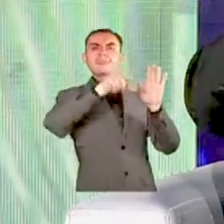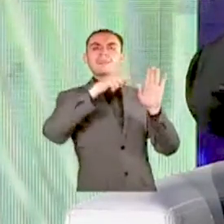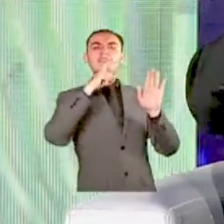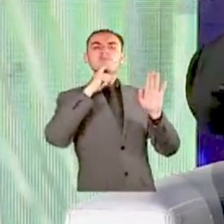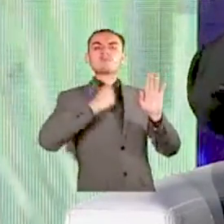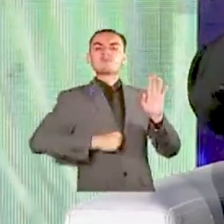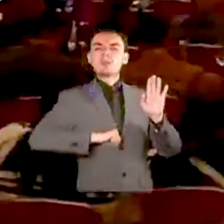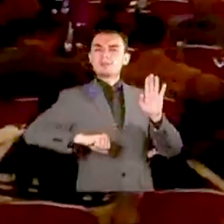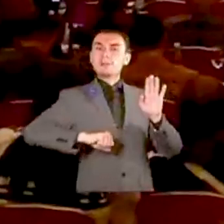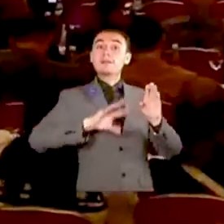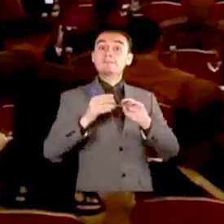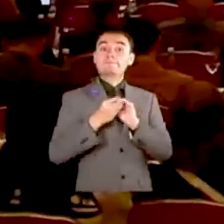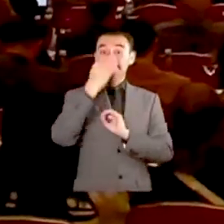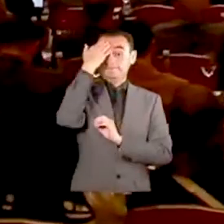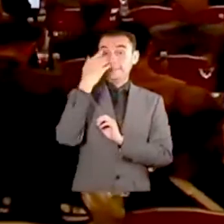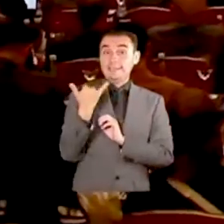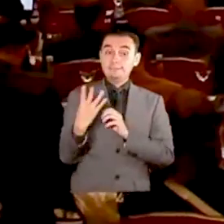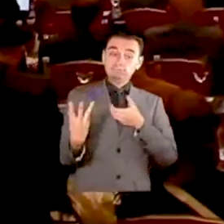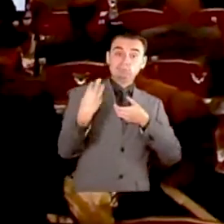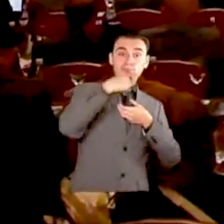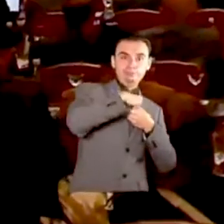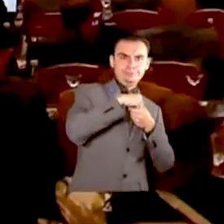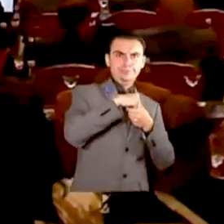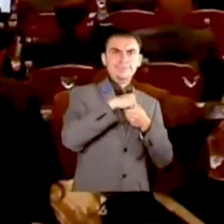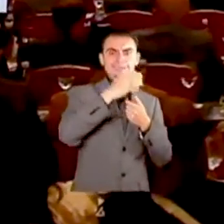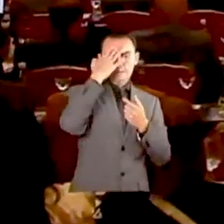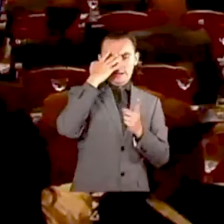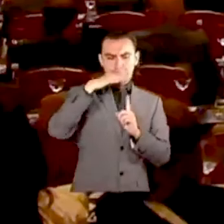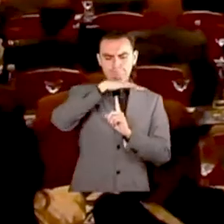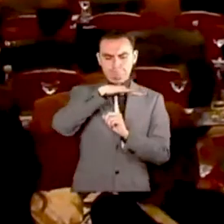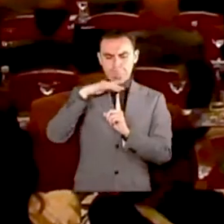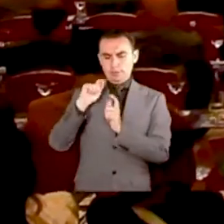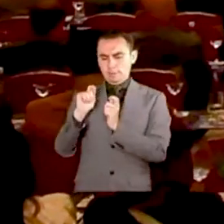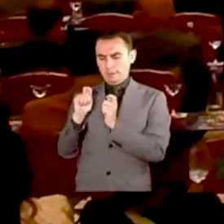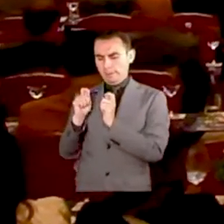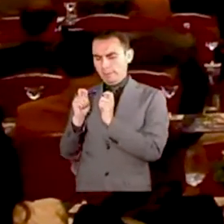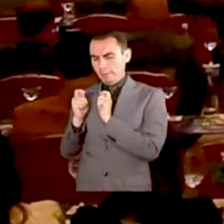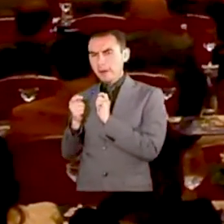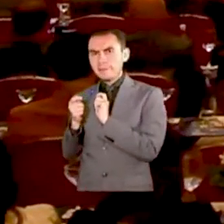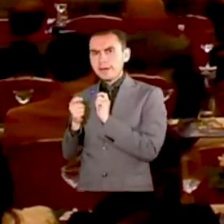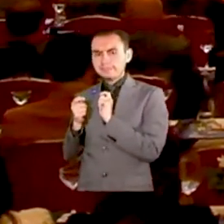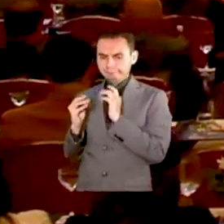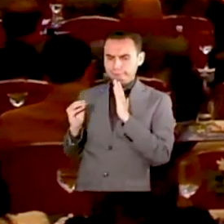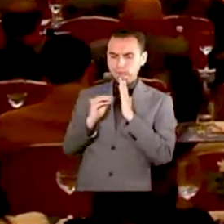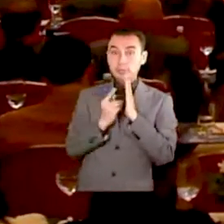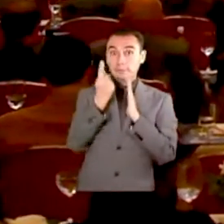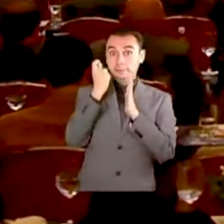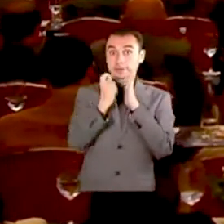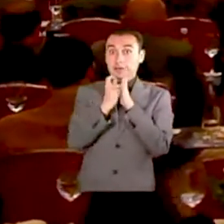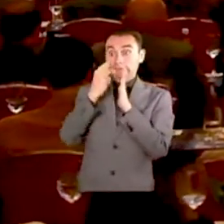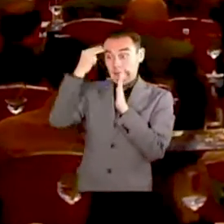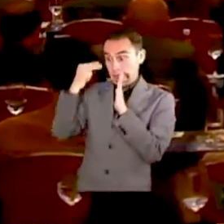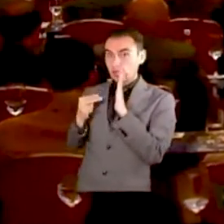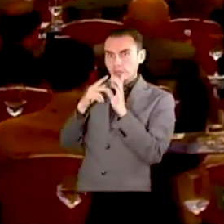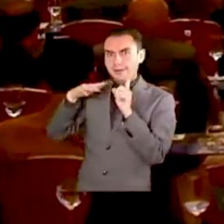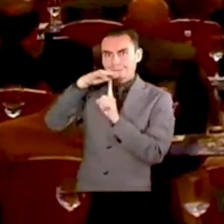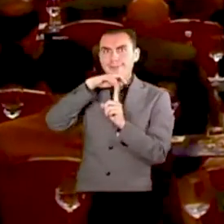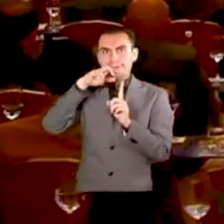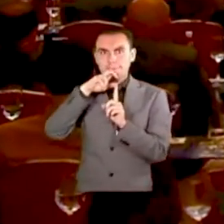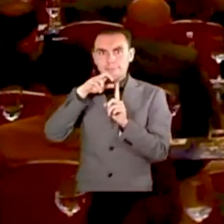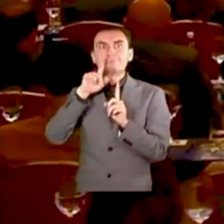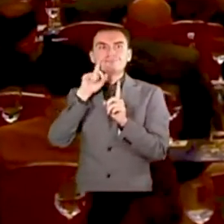además vincula por primera vez en la jurisprudencia colombiana el cambio climático con la problemática de la deforestación, se han emprendido desde